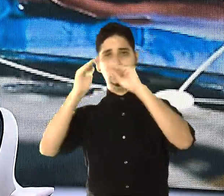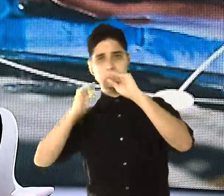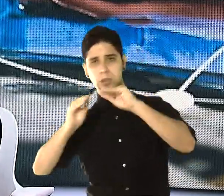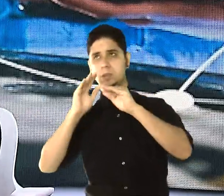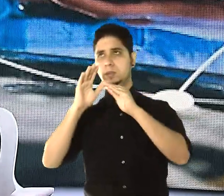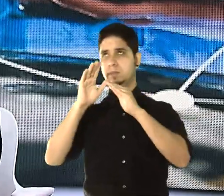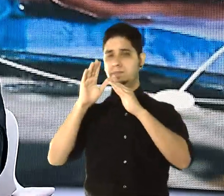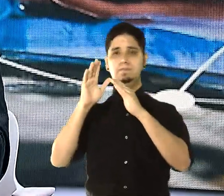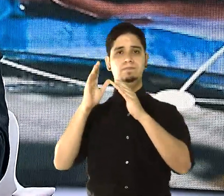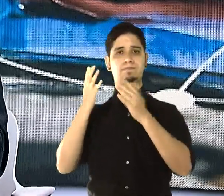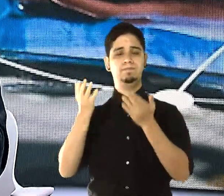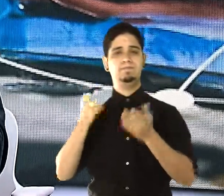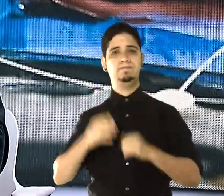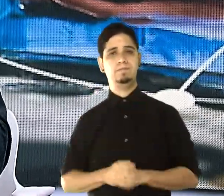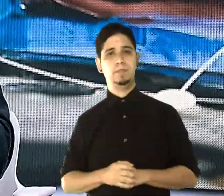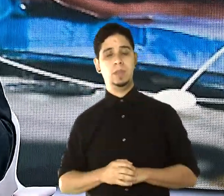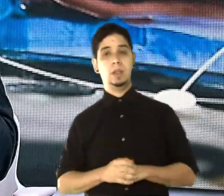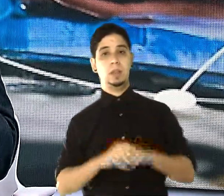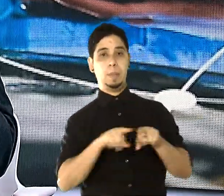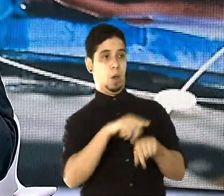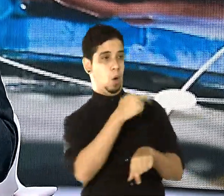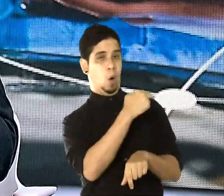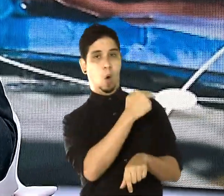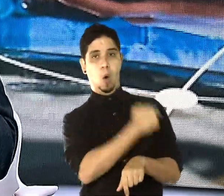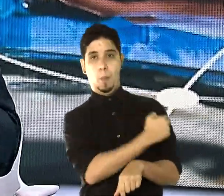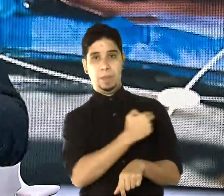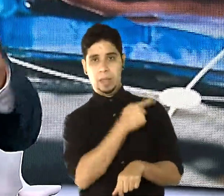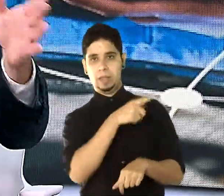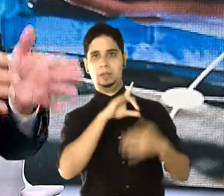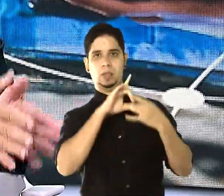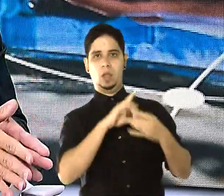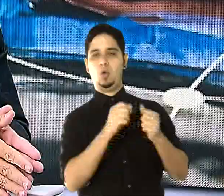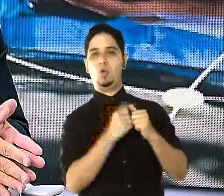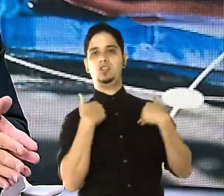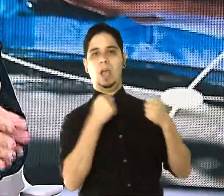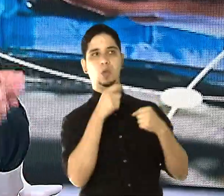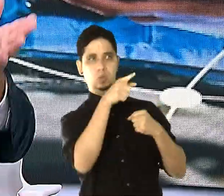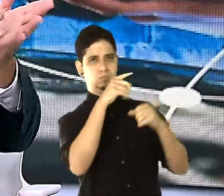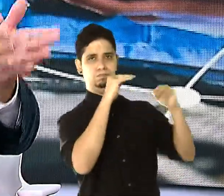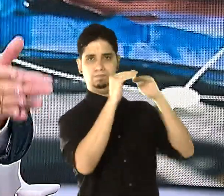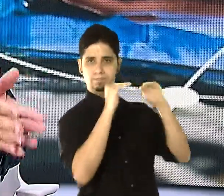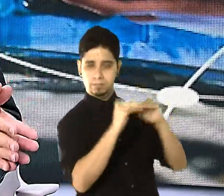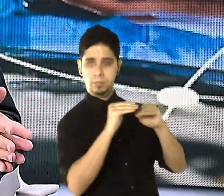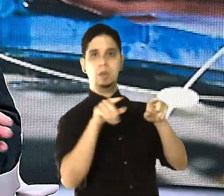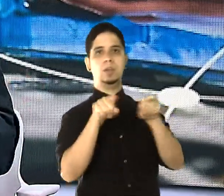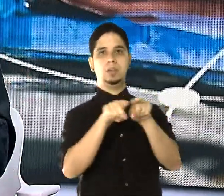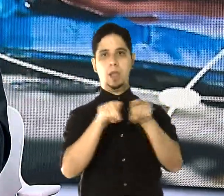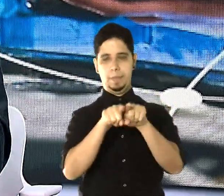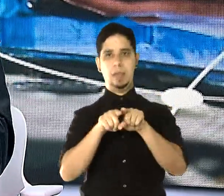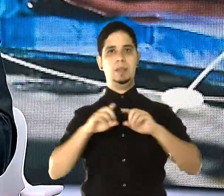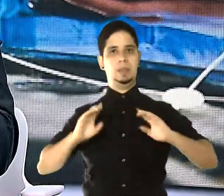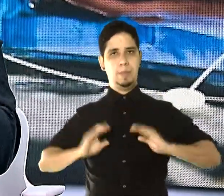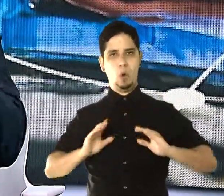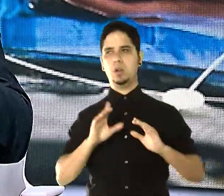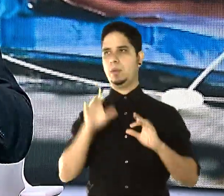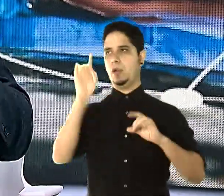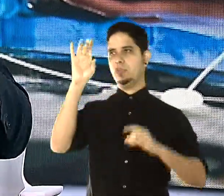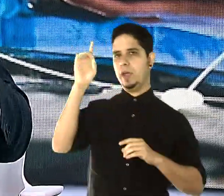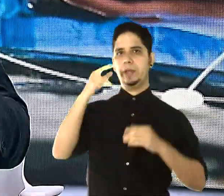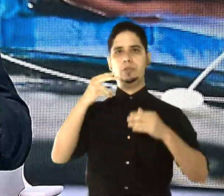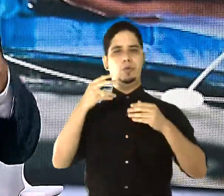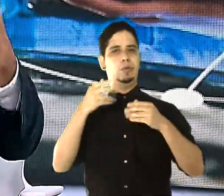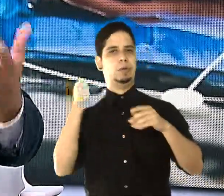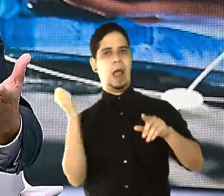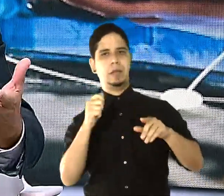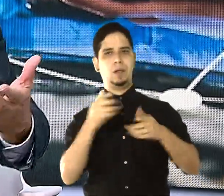se van a estar reconstruyendo. Los hospitales que están bajo el Departamento de Salud, las facilidades recreativas de recreación y deportes, los edificios